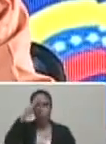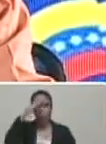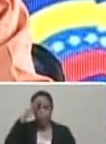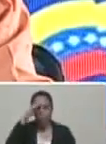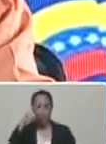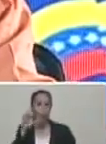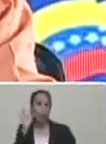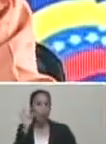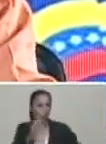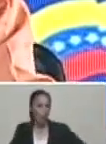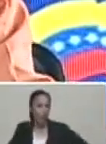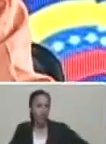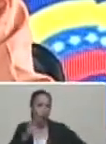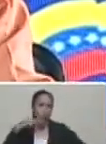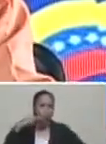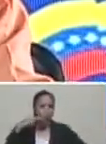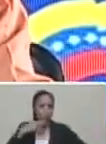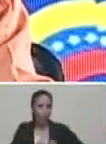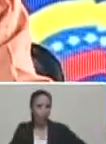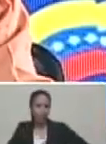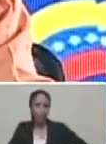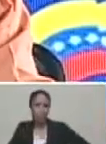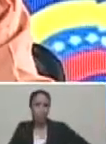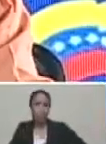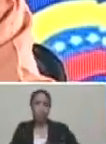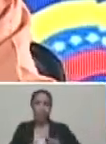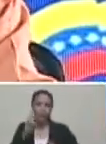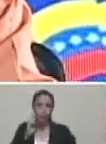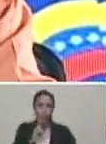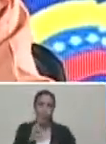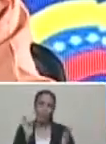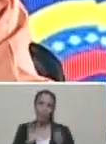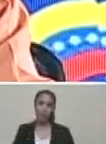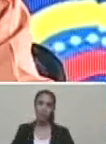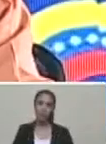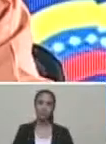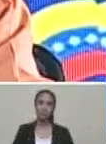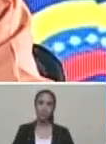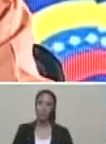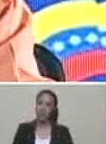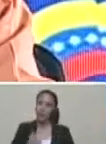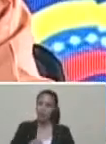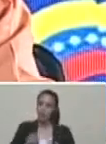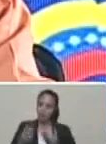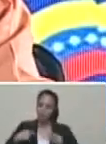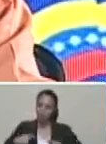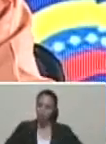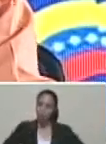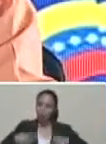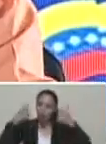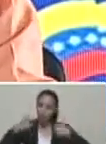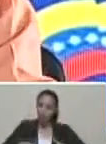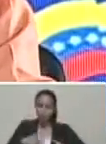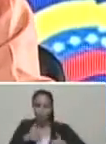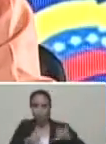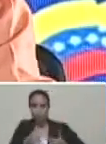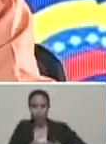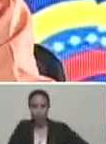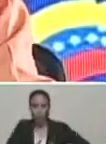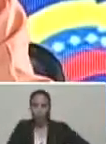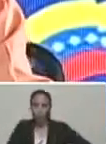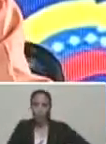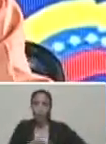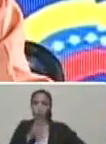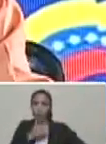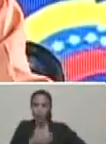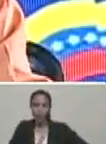es el símbolo de la solidaridad, del humanismo, de al desprotegido, de ese pequeño bebé que quería mamar y sin